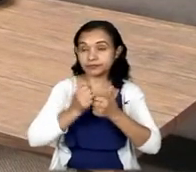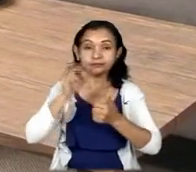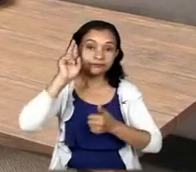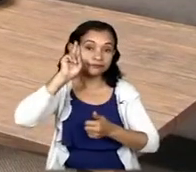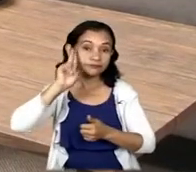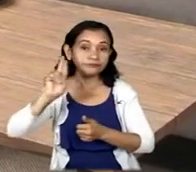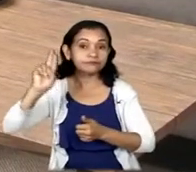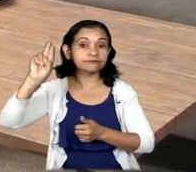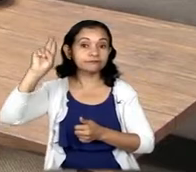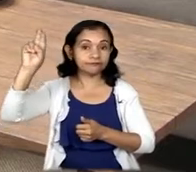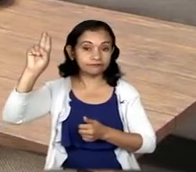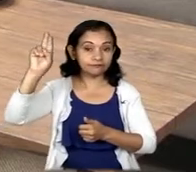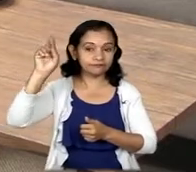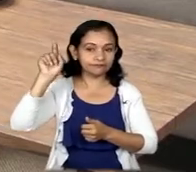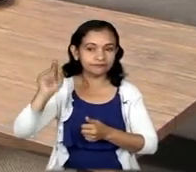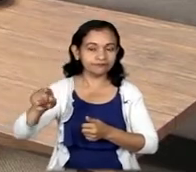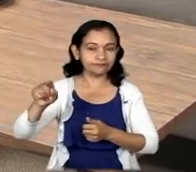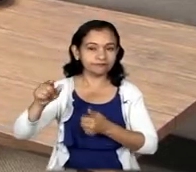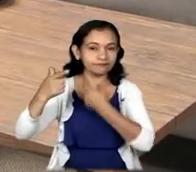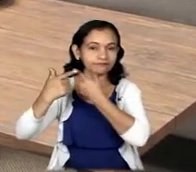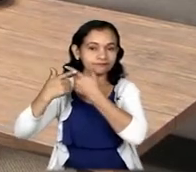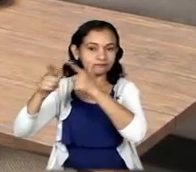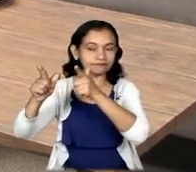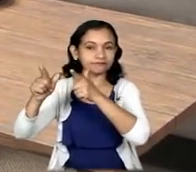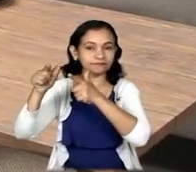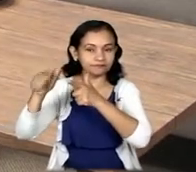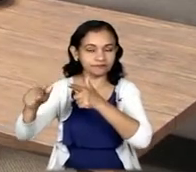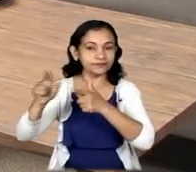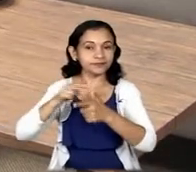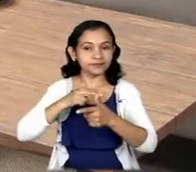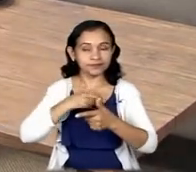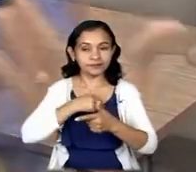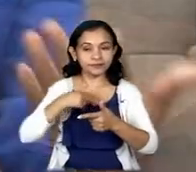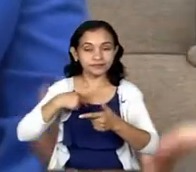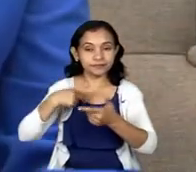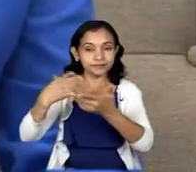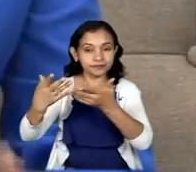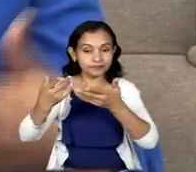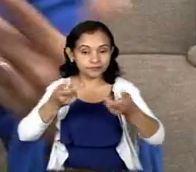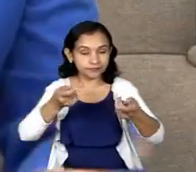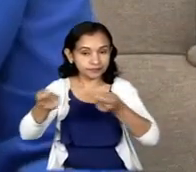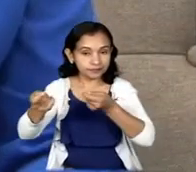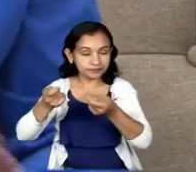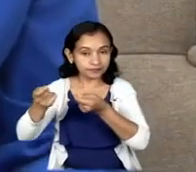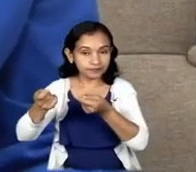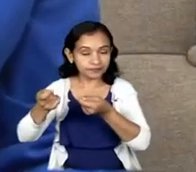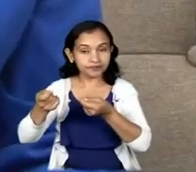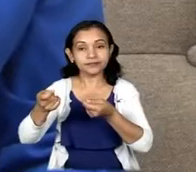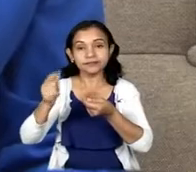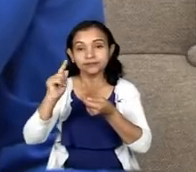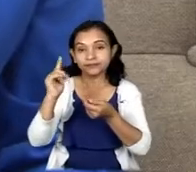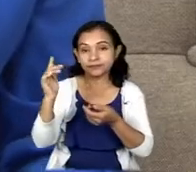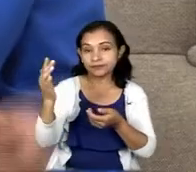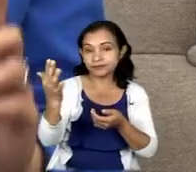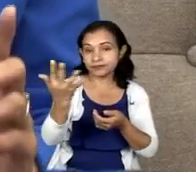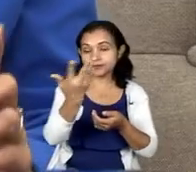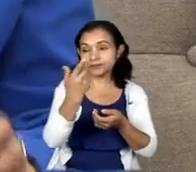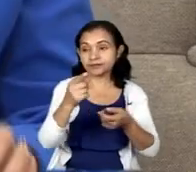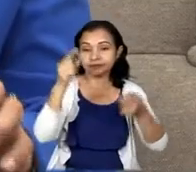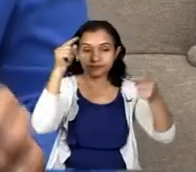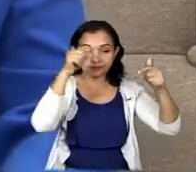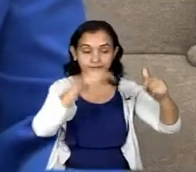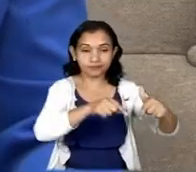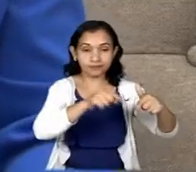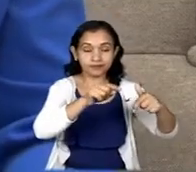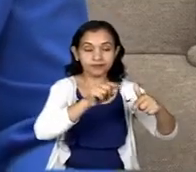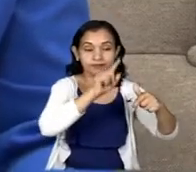universidad, que era autónoma, que estaba tratando de llevar su educación con calidad, y